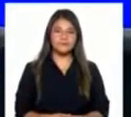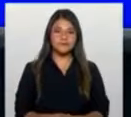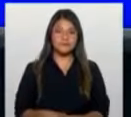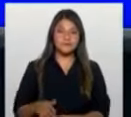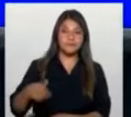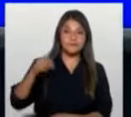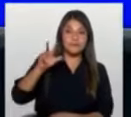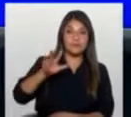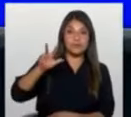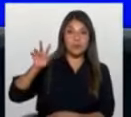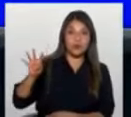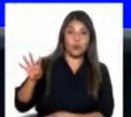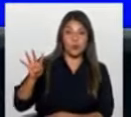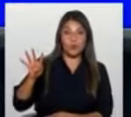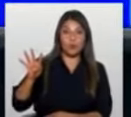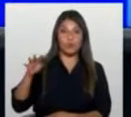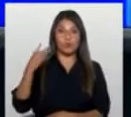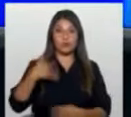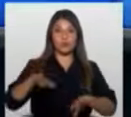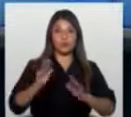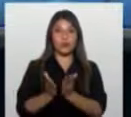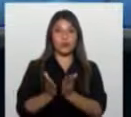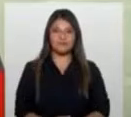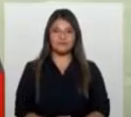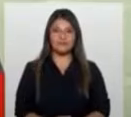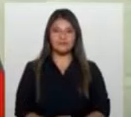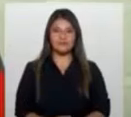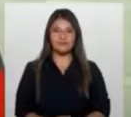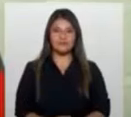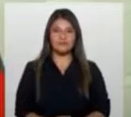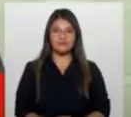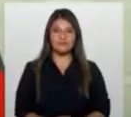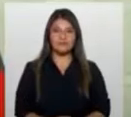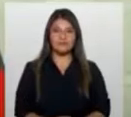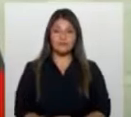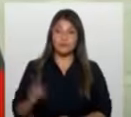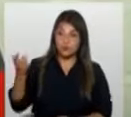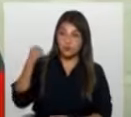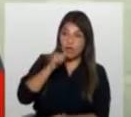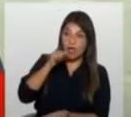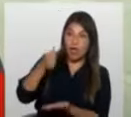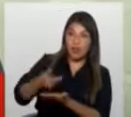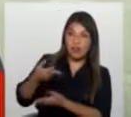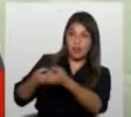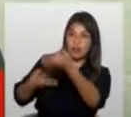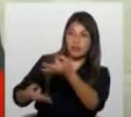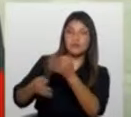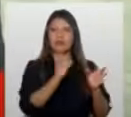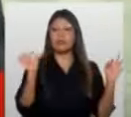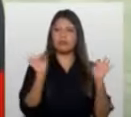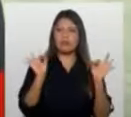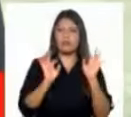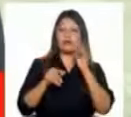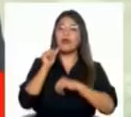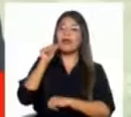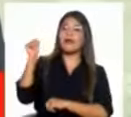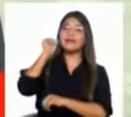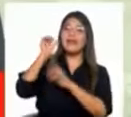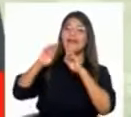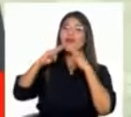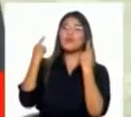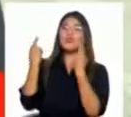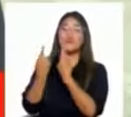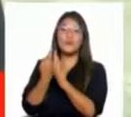A 34 se eleva el número de puertos cerrados. ¿Presentó alguna carta? No he presentado nada.